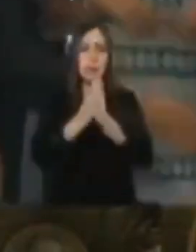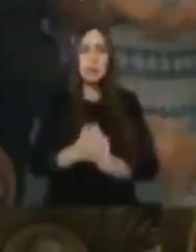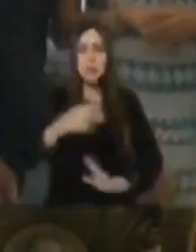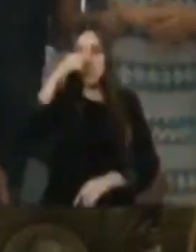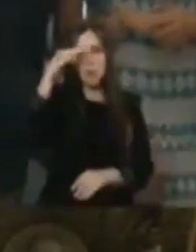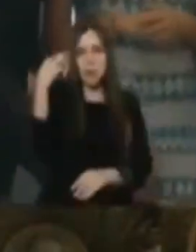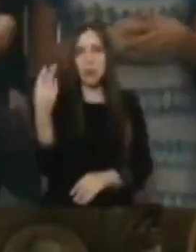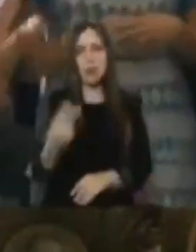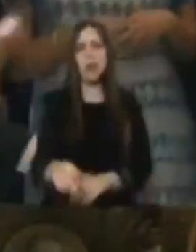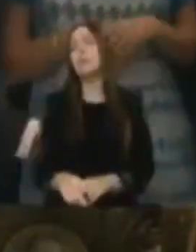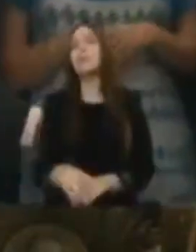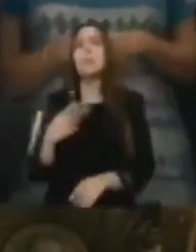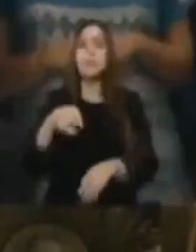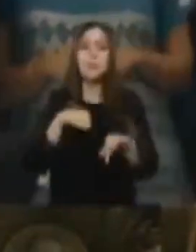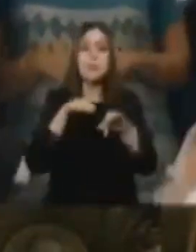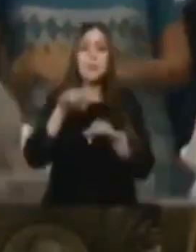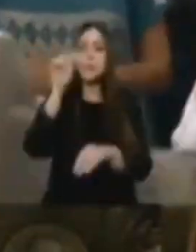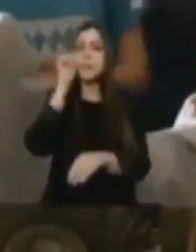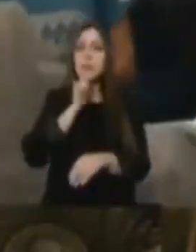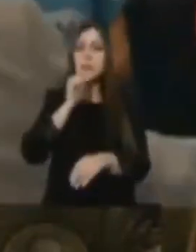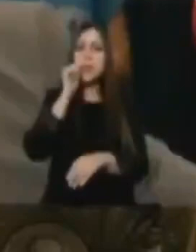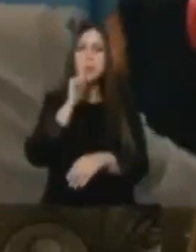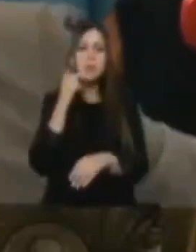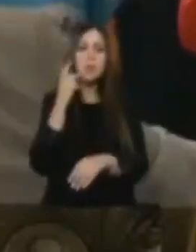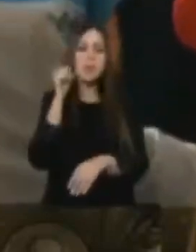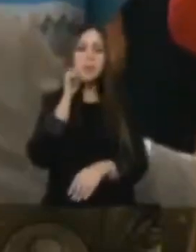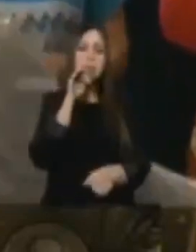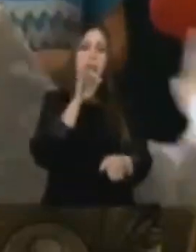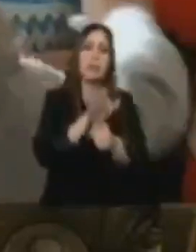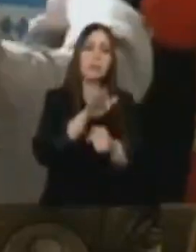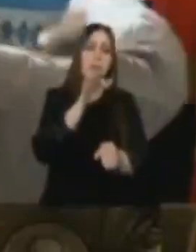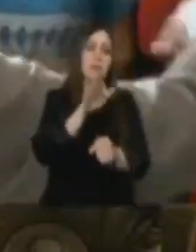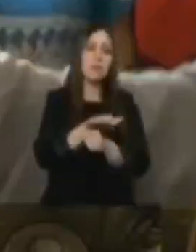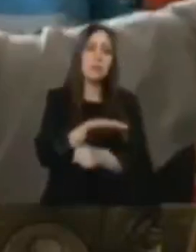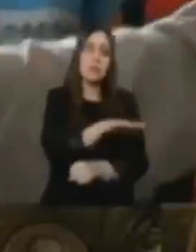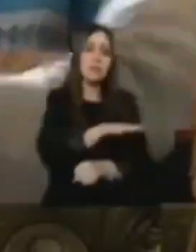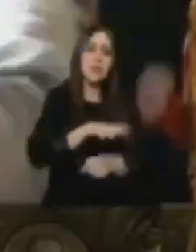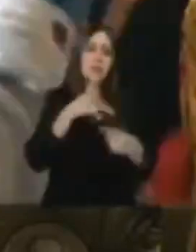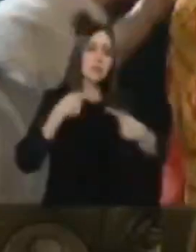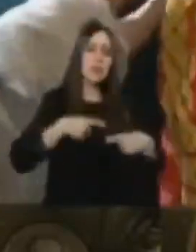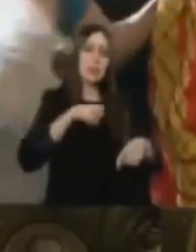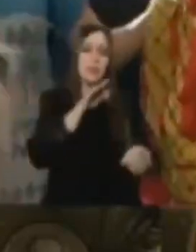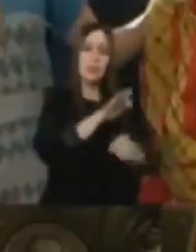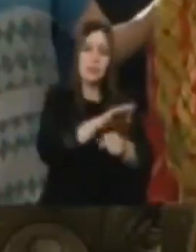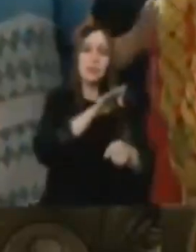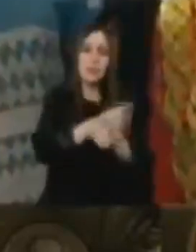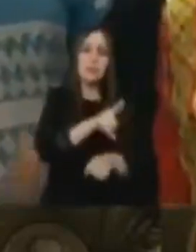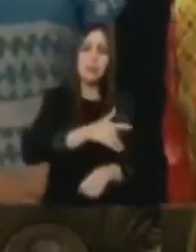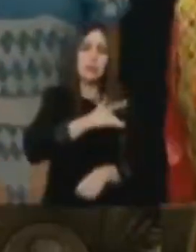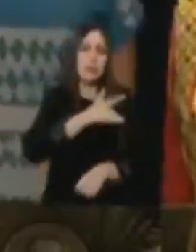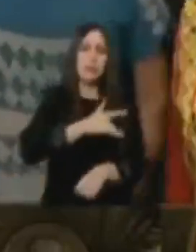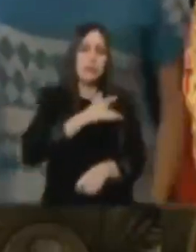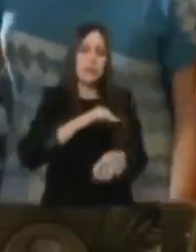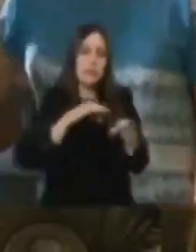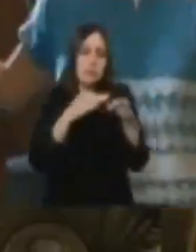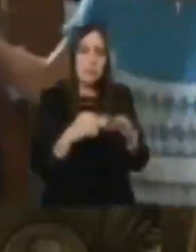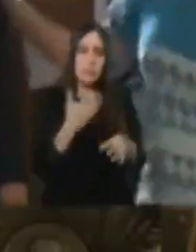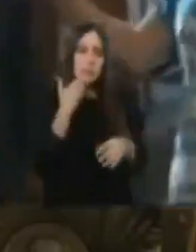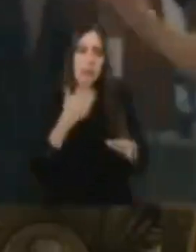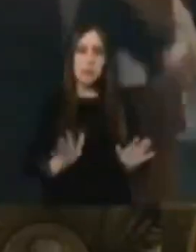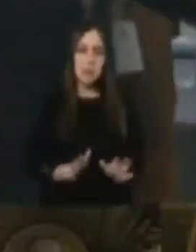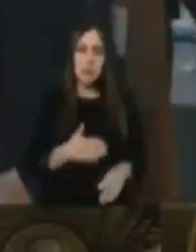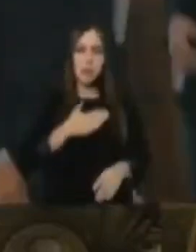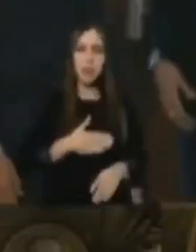política, siempre del lado de las causas sociales que ella considera justas, adecuadas, y que en aquel